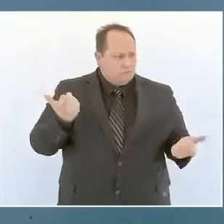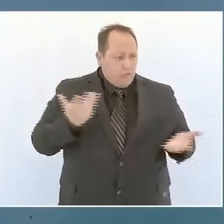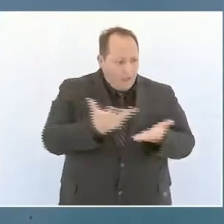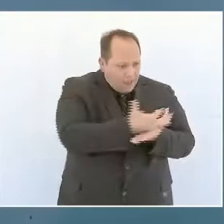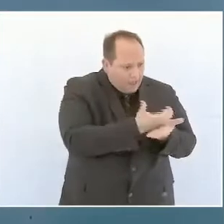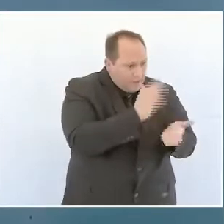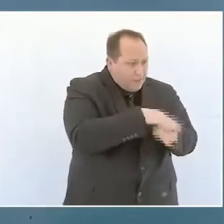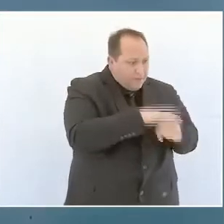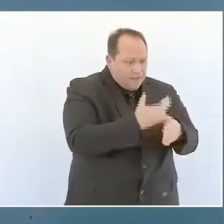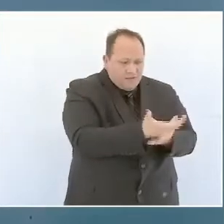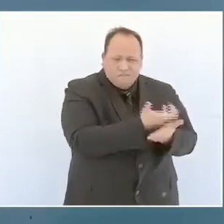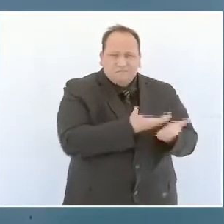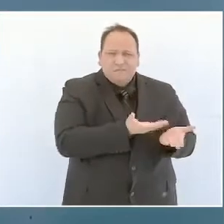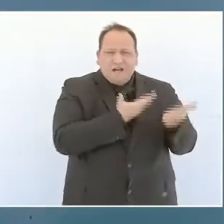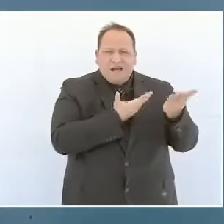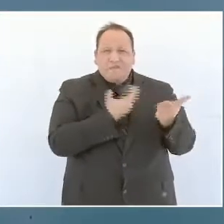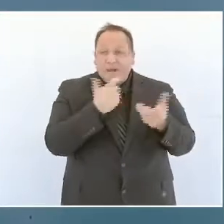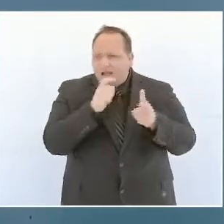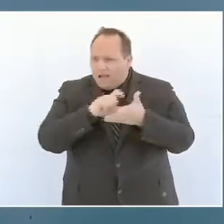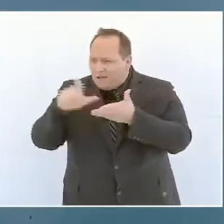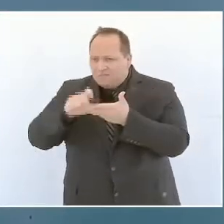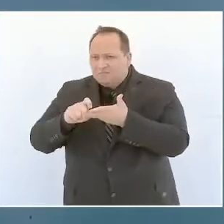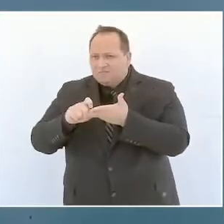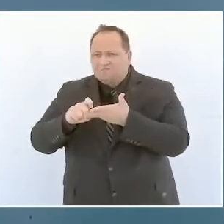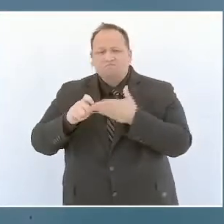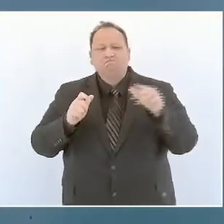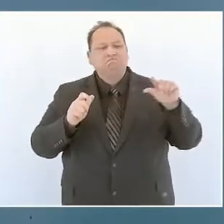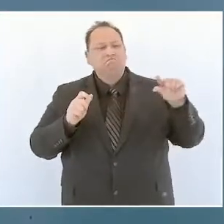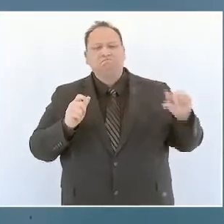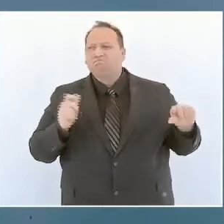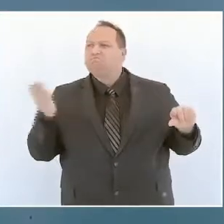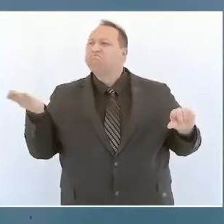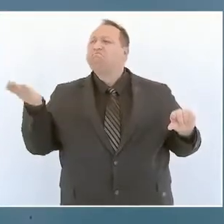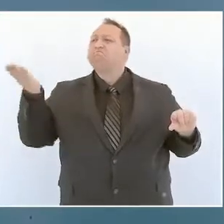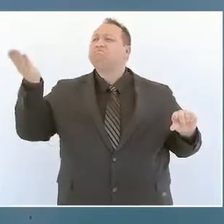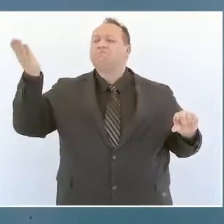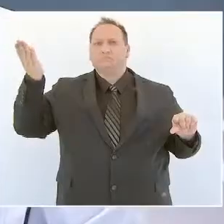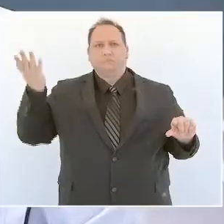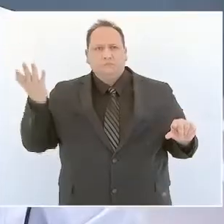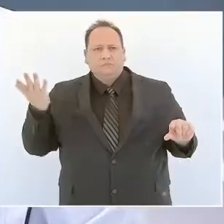ganar en poder adquisitivo, perdía.